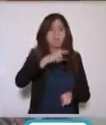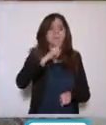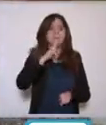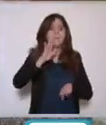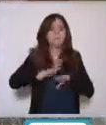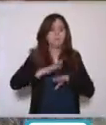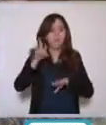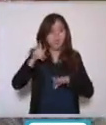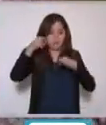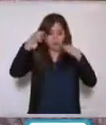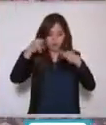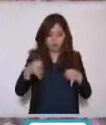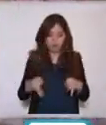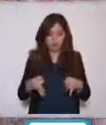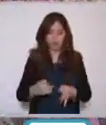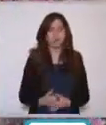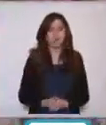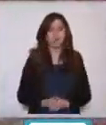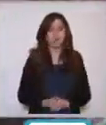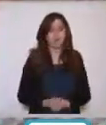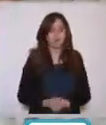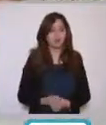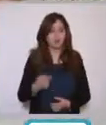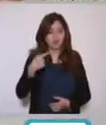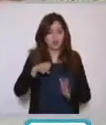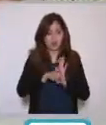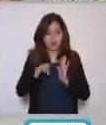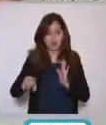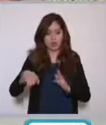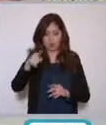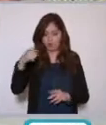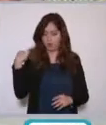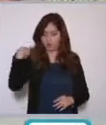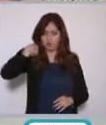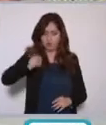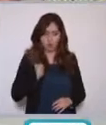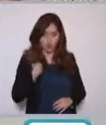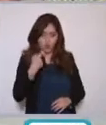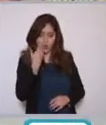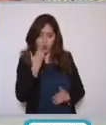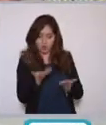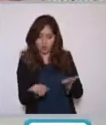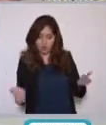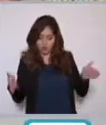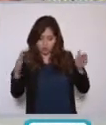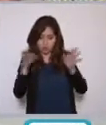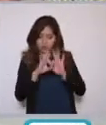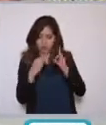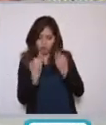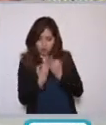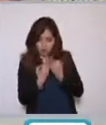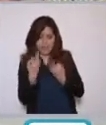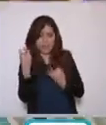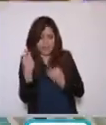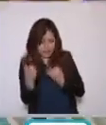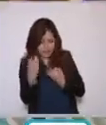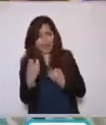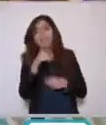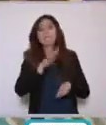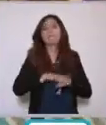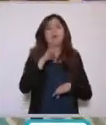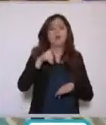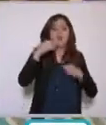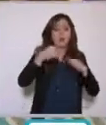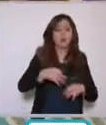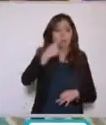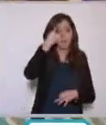formal. Formal. Mucha exacto, formalidad, sí. ¿no? que si yo me llevo a la oficina, esto que no tiene Claro. construcción. No, nada que ver. Esto es mucho más formal para